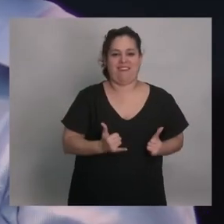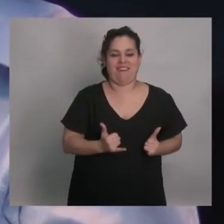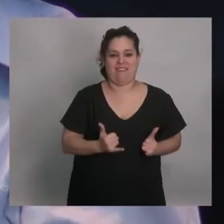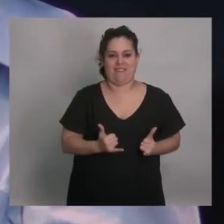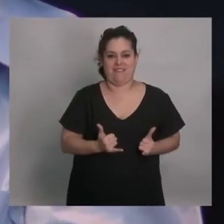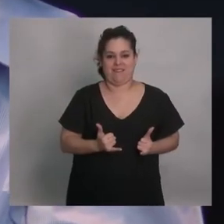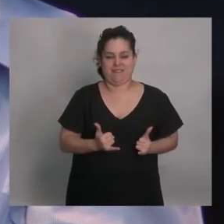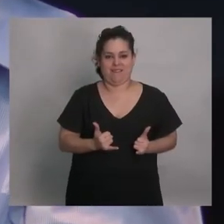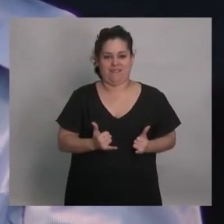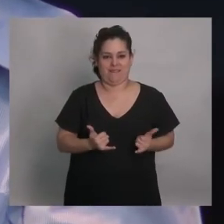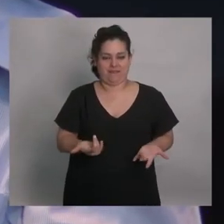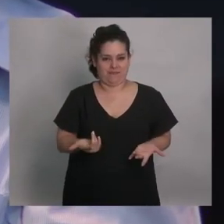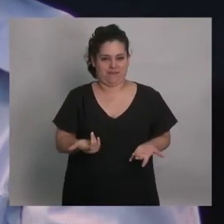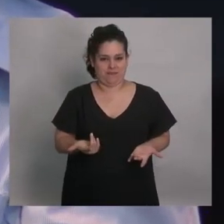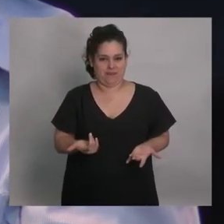imposible